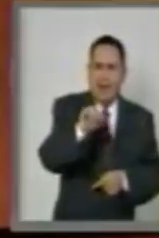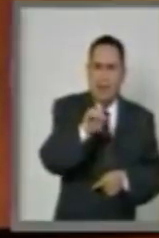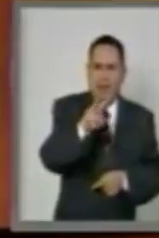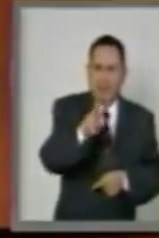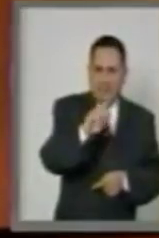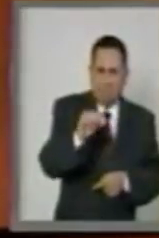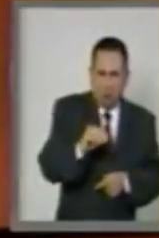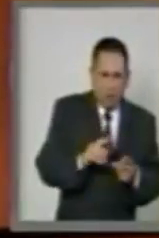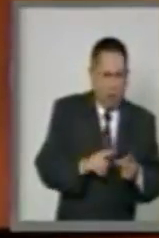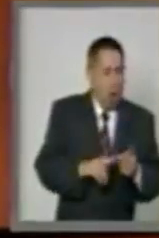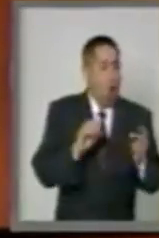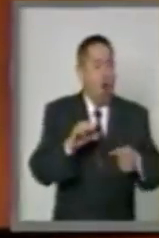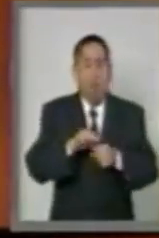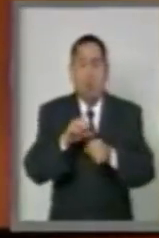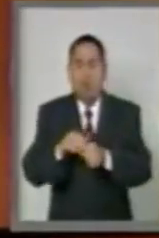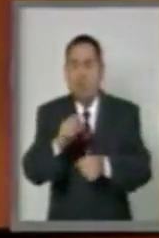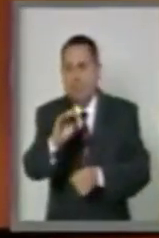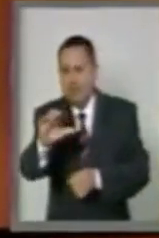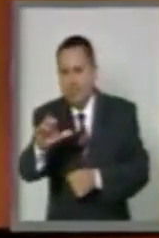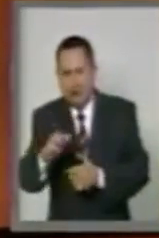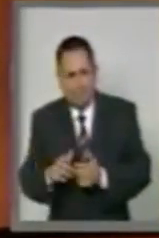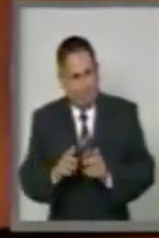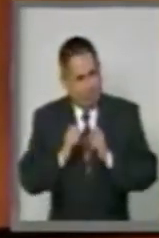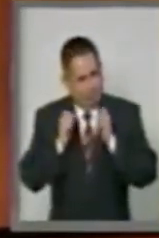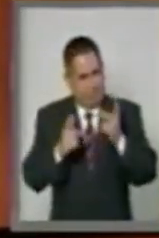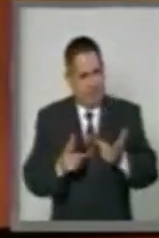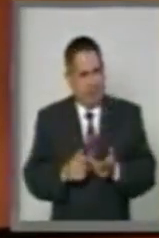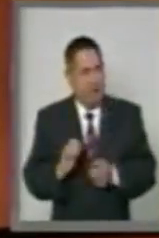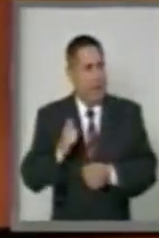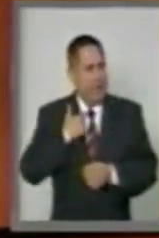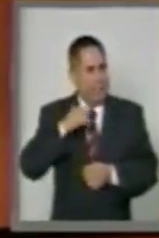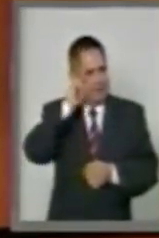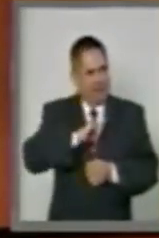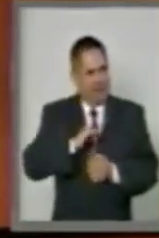o que votaría usted por Calderón, su ex jefe,